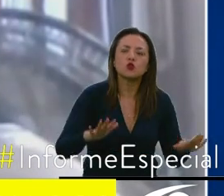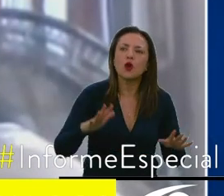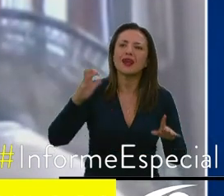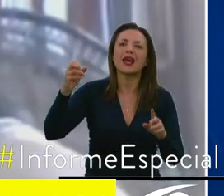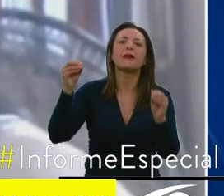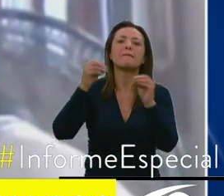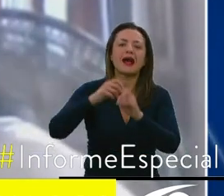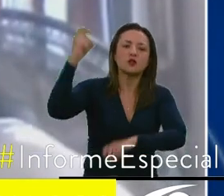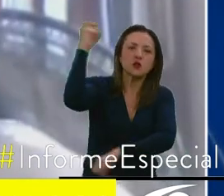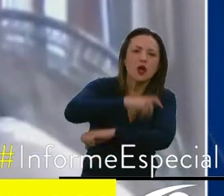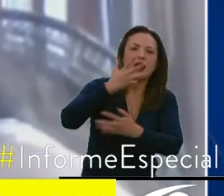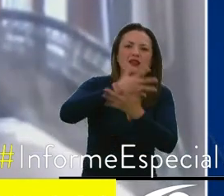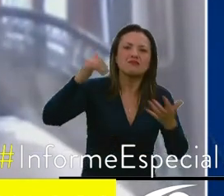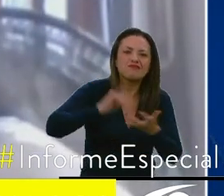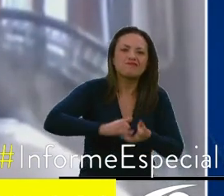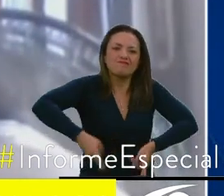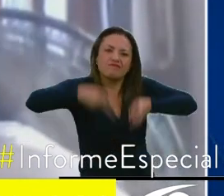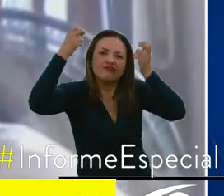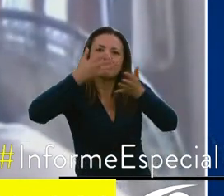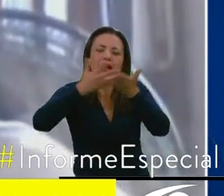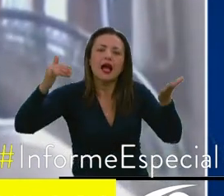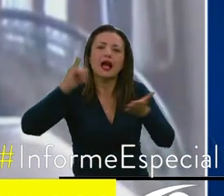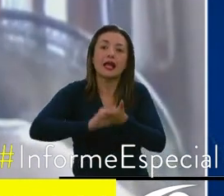fracking. Y allí